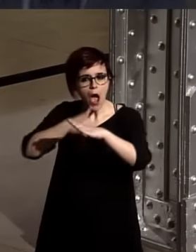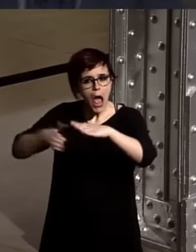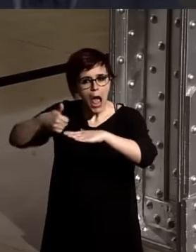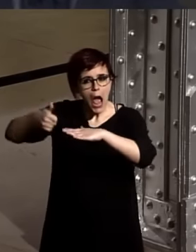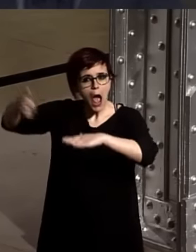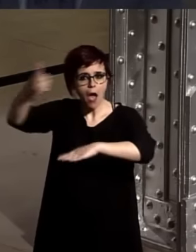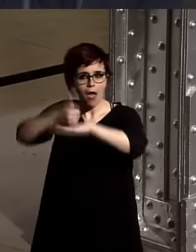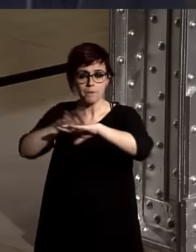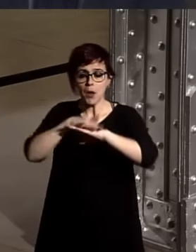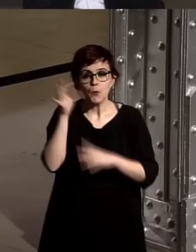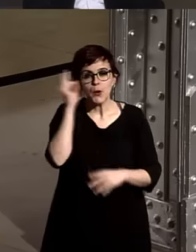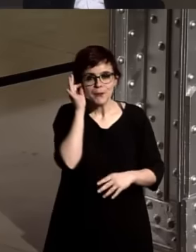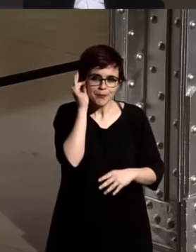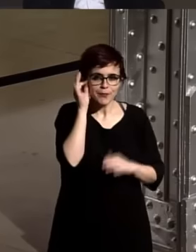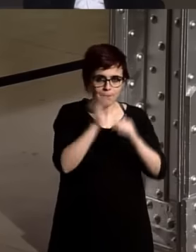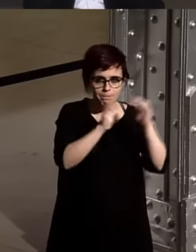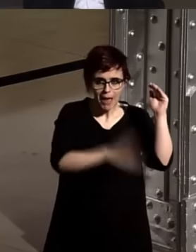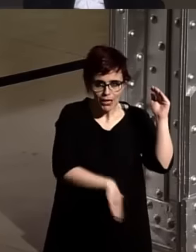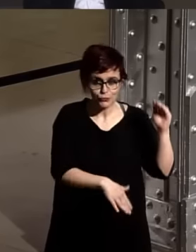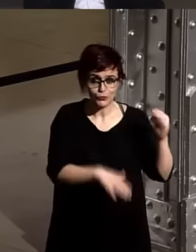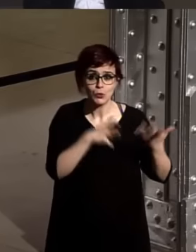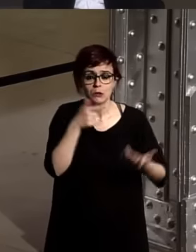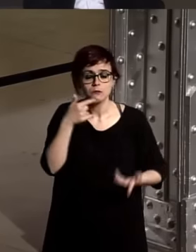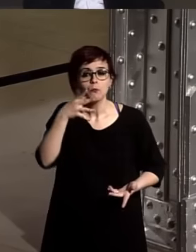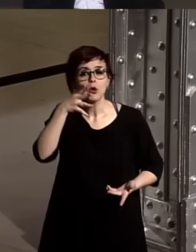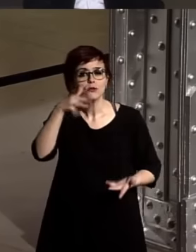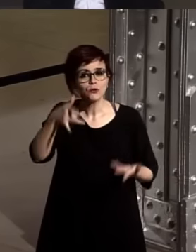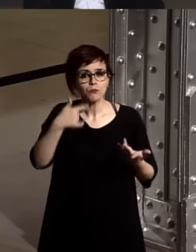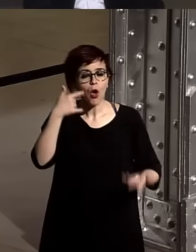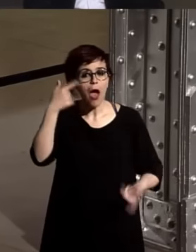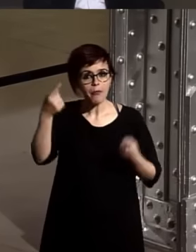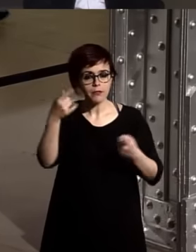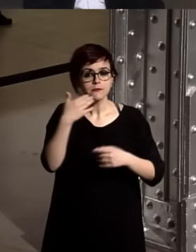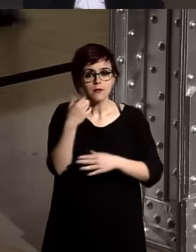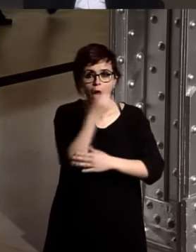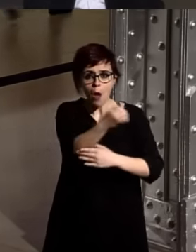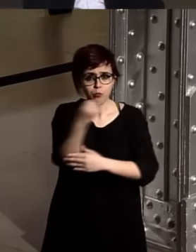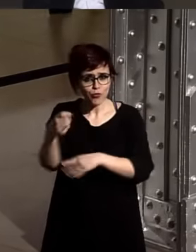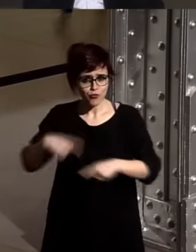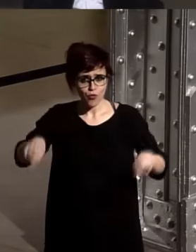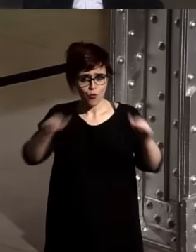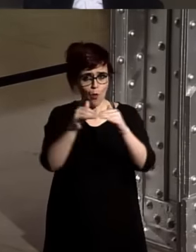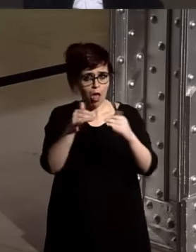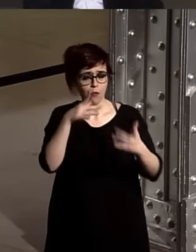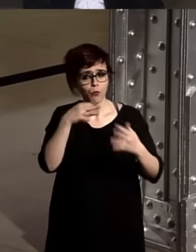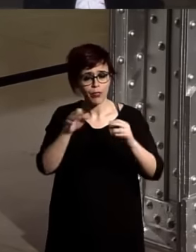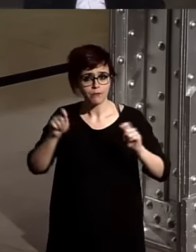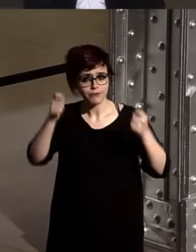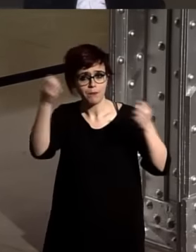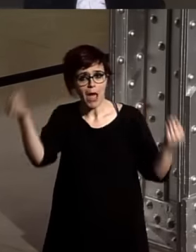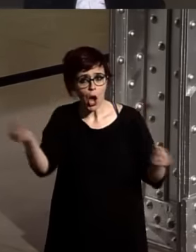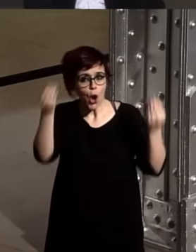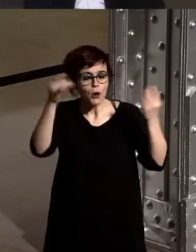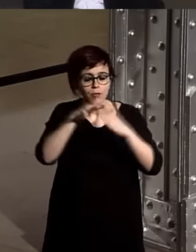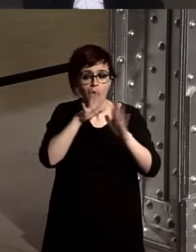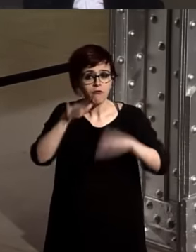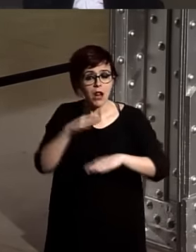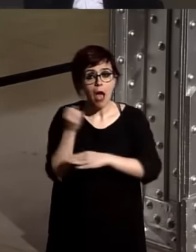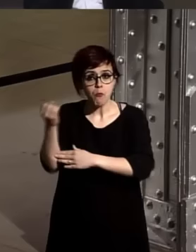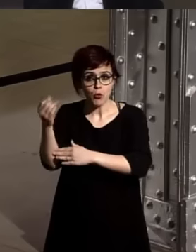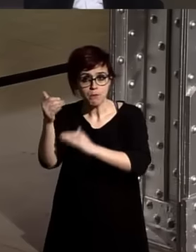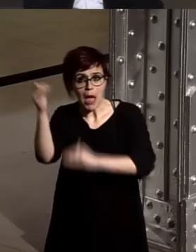pasaba menos con las mujeres no esto es un ejemplo de Por qué Quizá no que pequeñas diferencias de apoyo a lo largo del tiempo pueden generar grandes diferencias